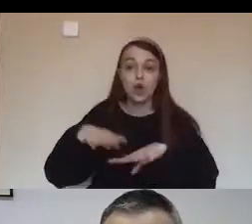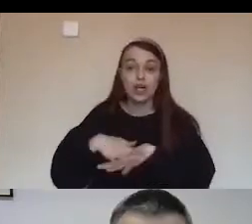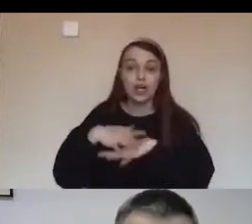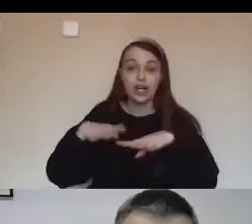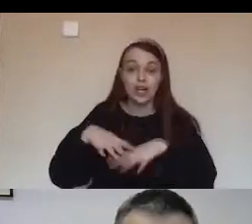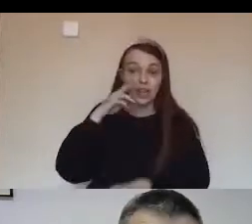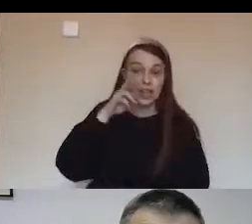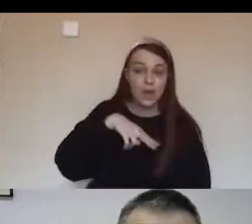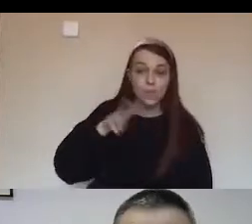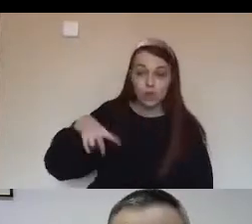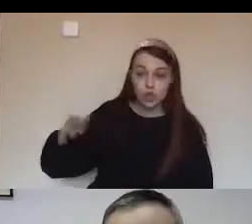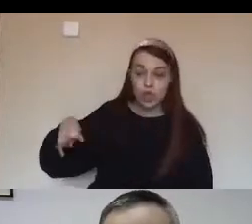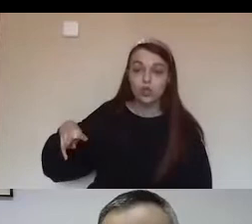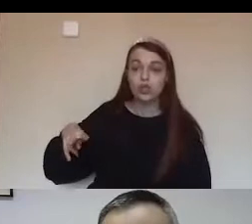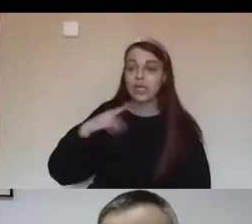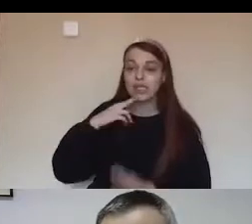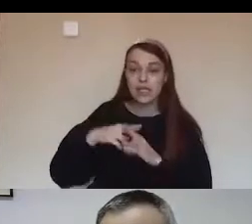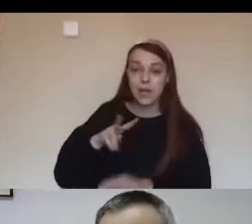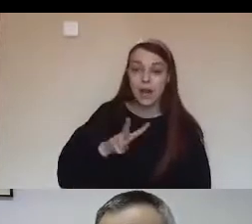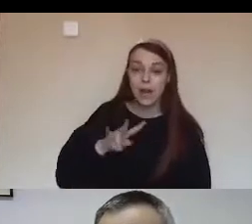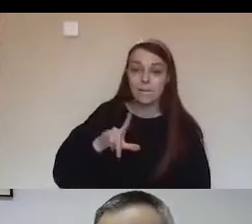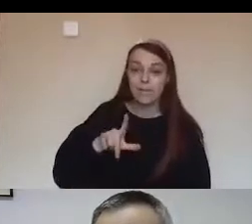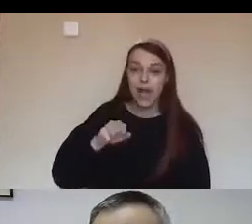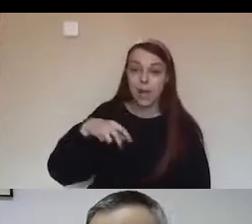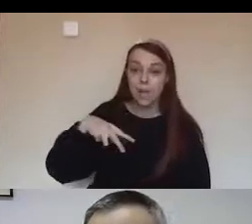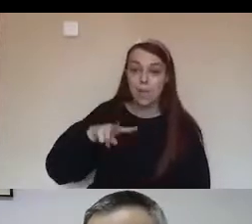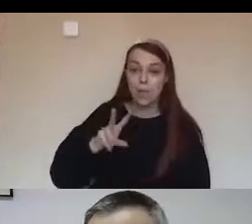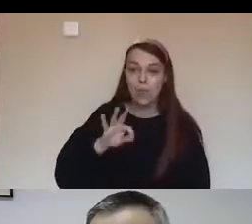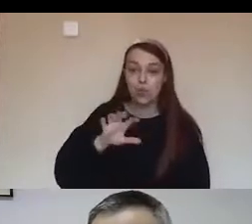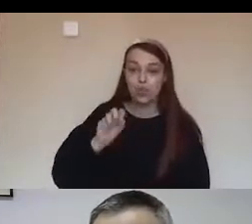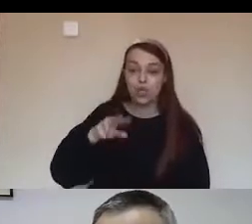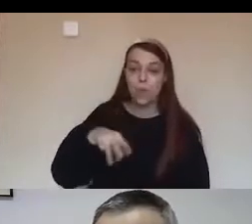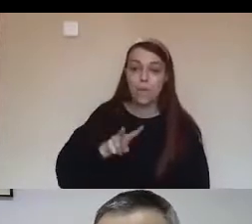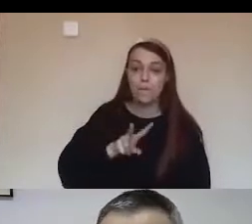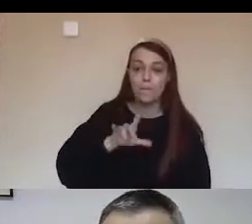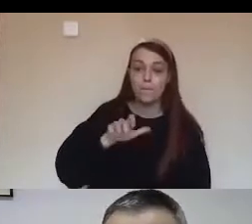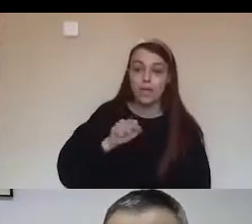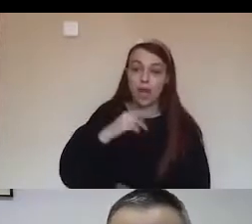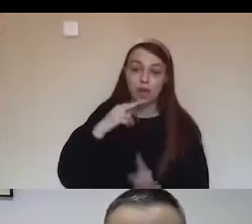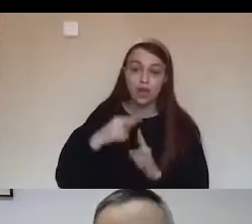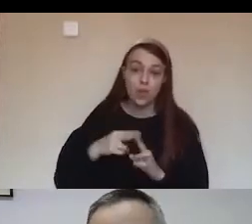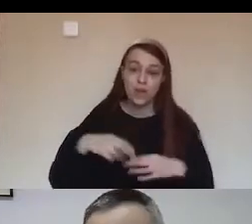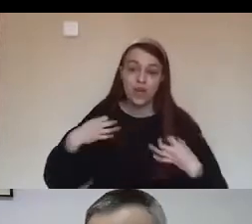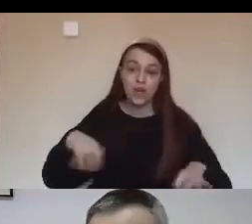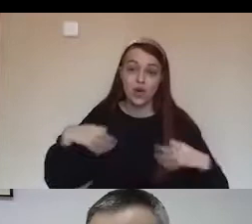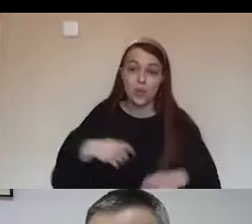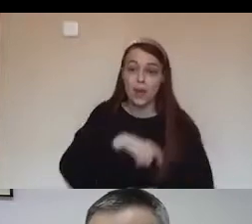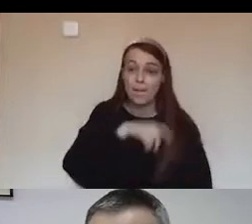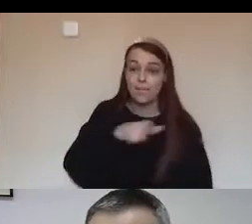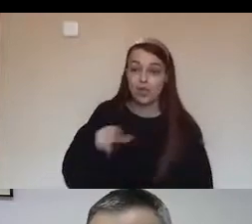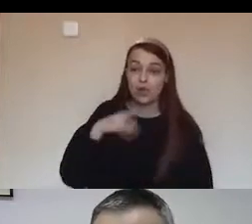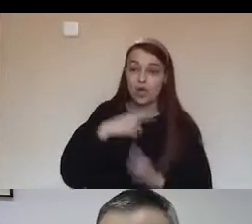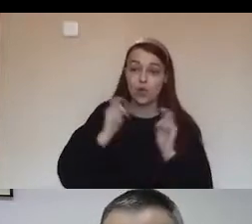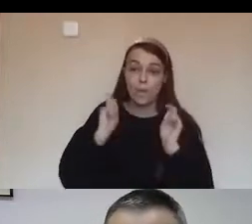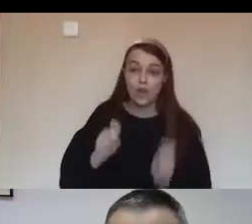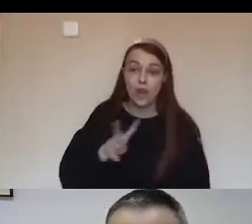que se llama Vila Museu. Significa Vila. Vila es el nombre popular con el que todo el mundo llama a la Vila